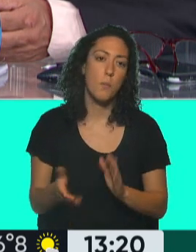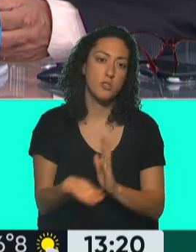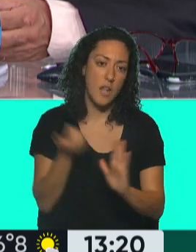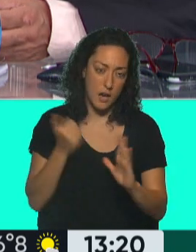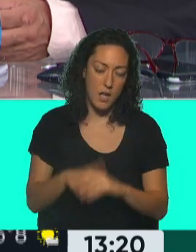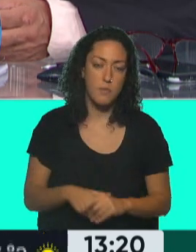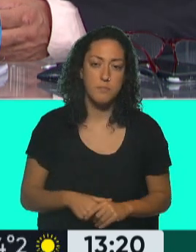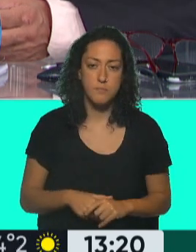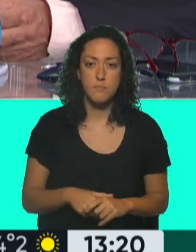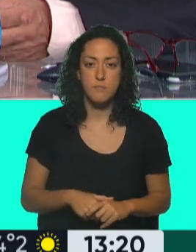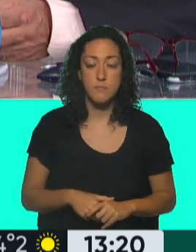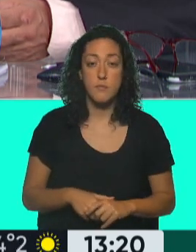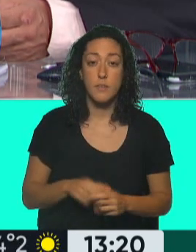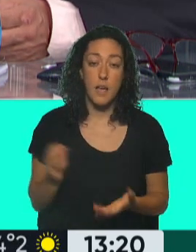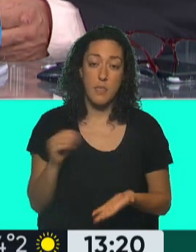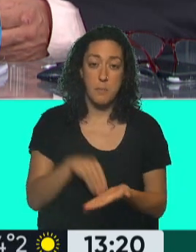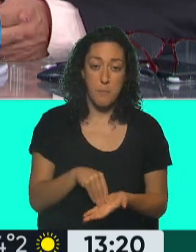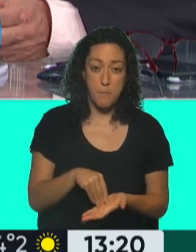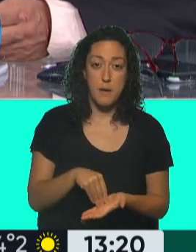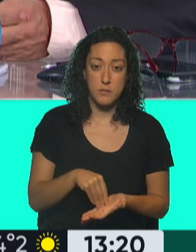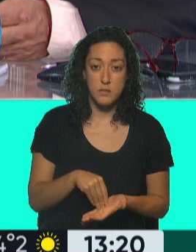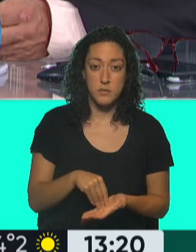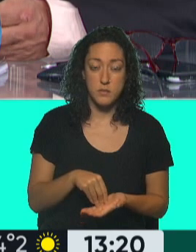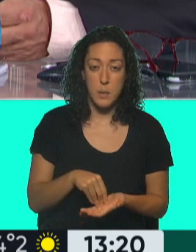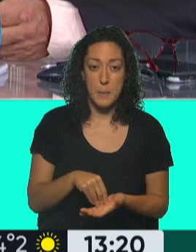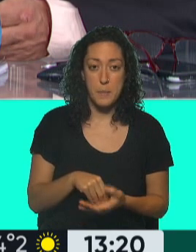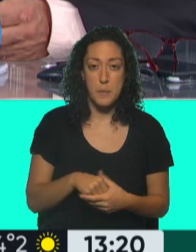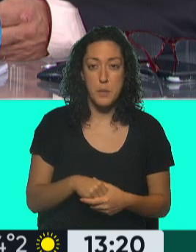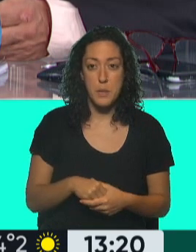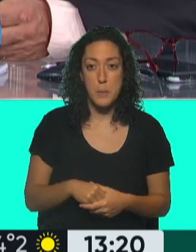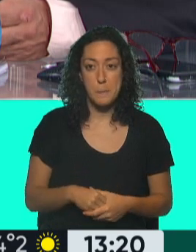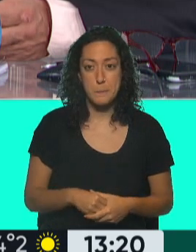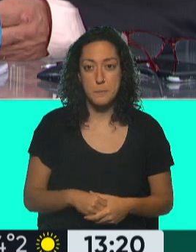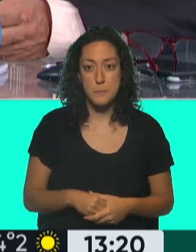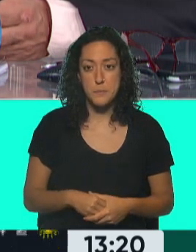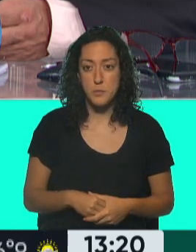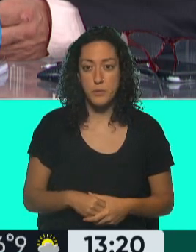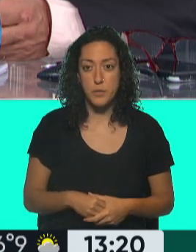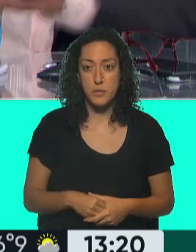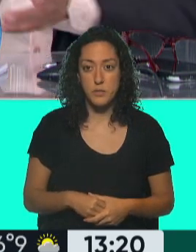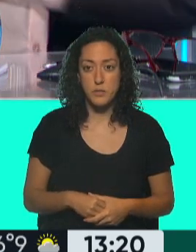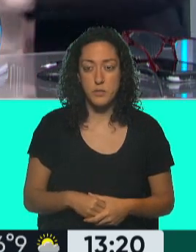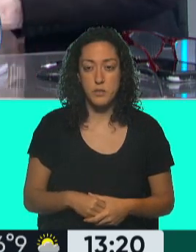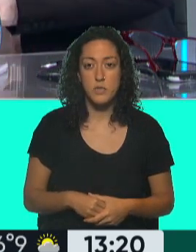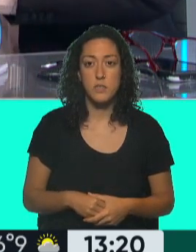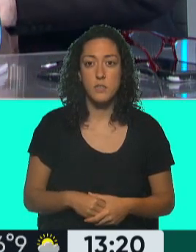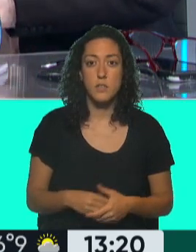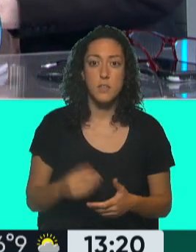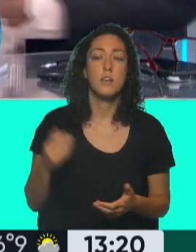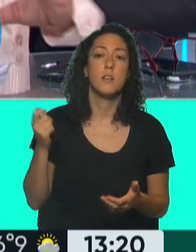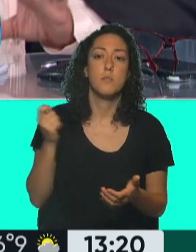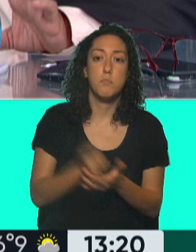este Pero además está dentro de lo que van a pagar una parte que